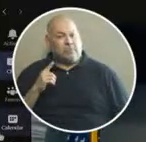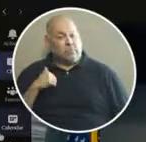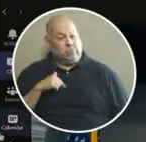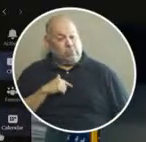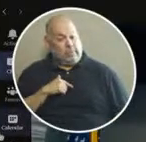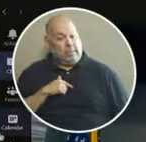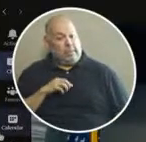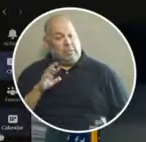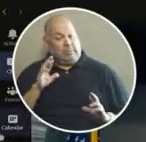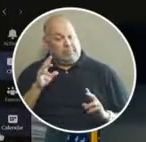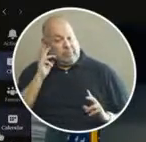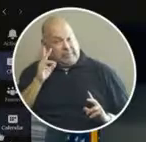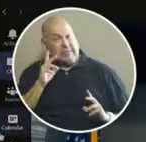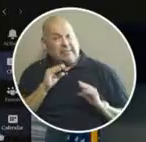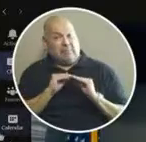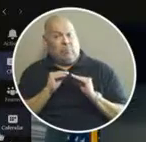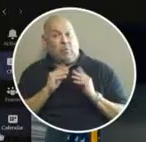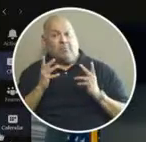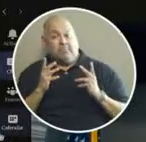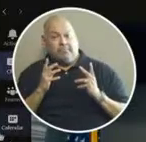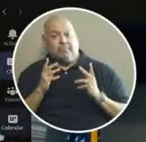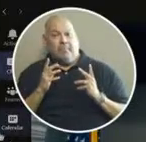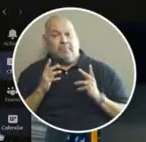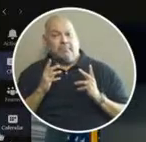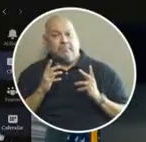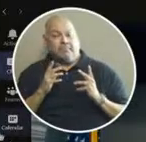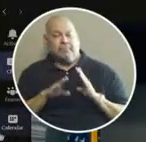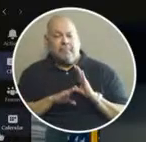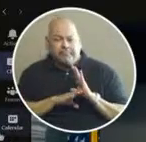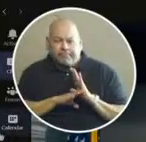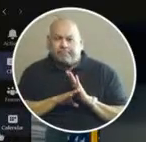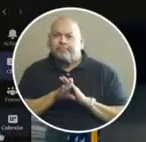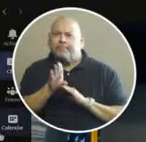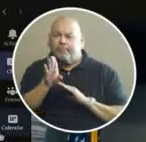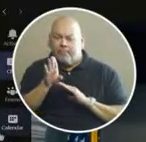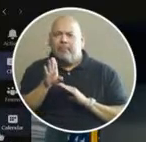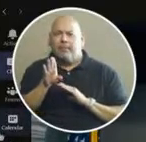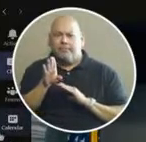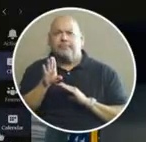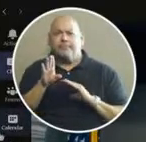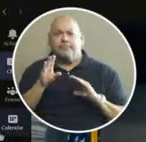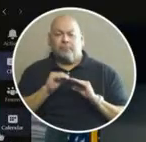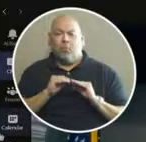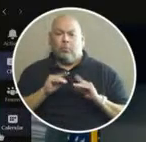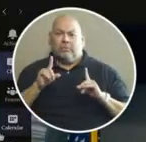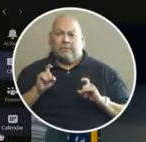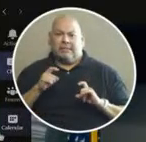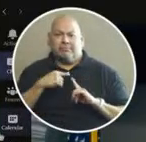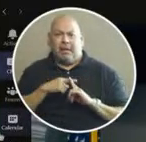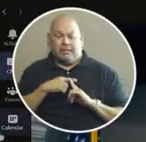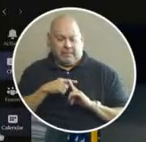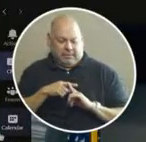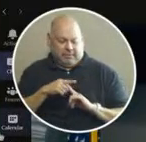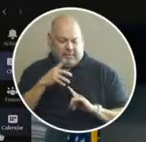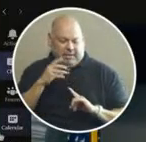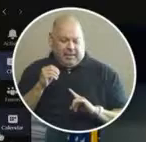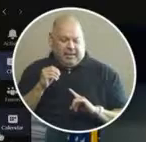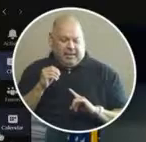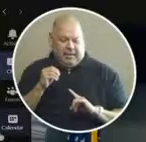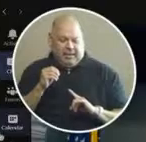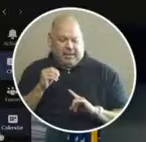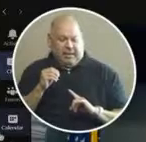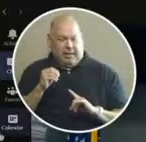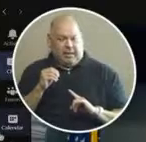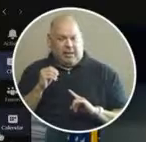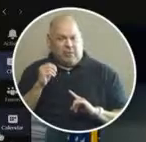Esperamos seguir viendo un decremento en la velocidad en la cual vemos casos positivos, y